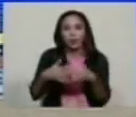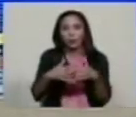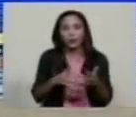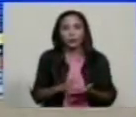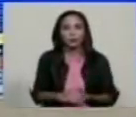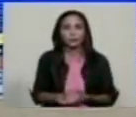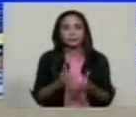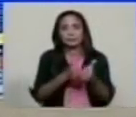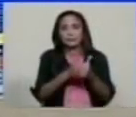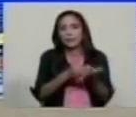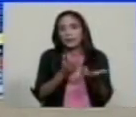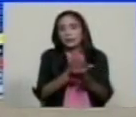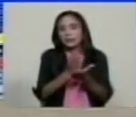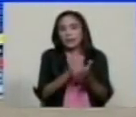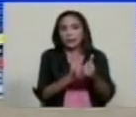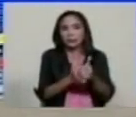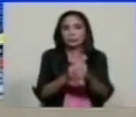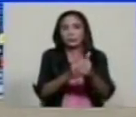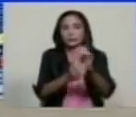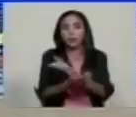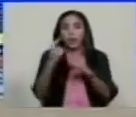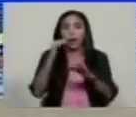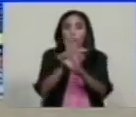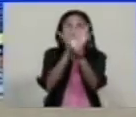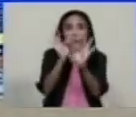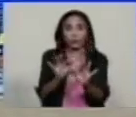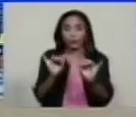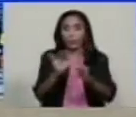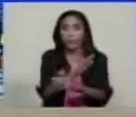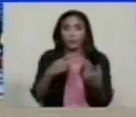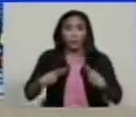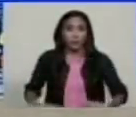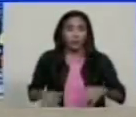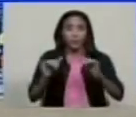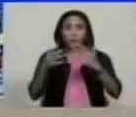de la vida, de la forma de vida estadounidense.